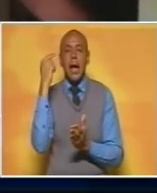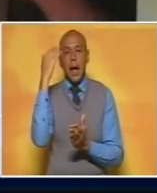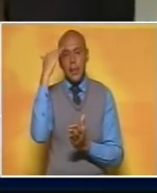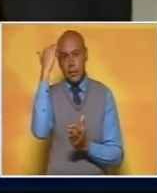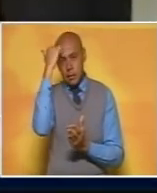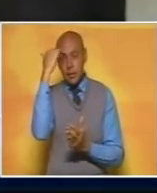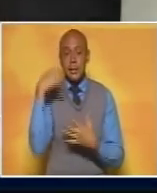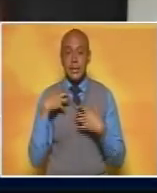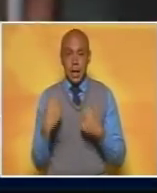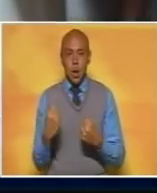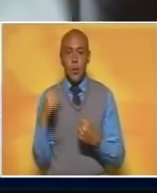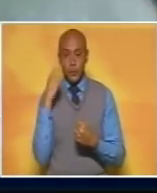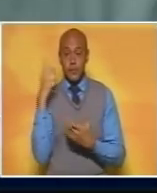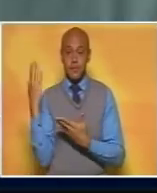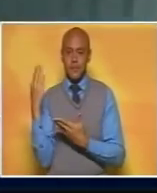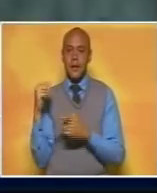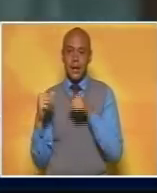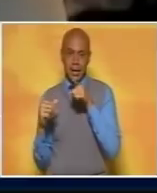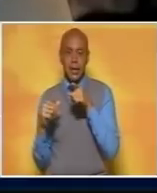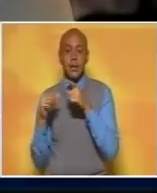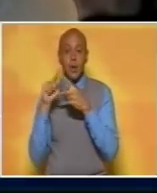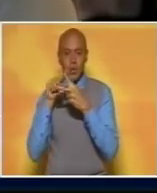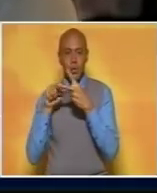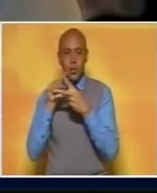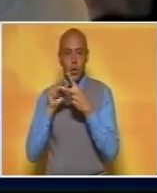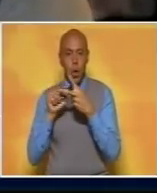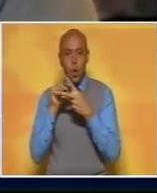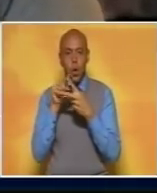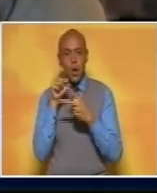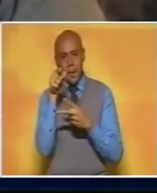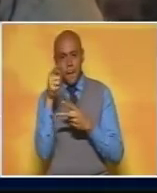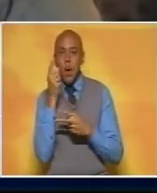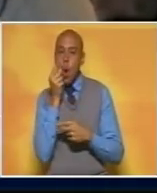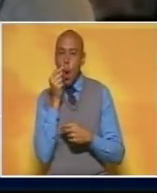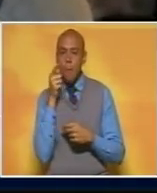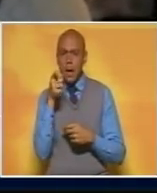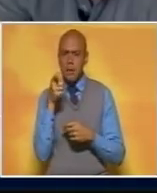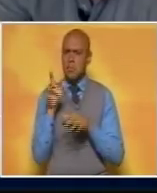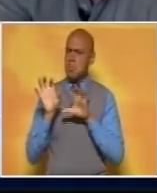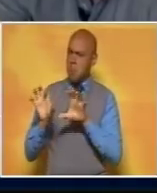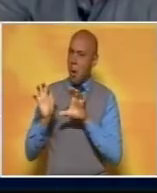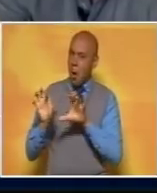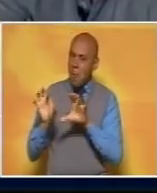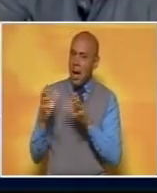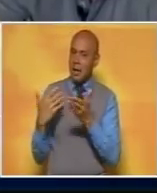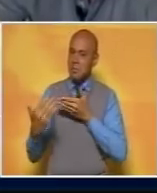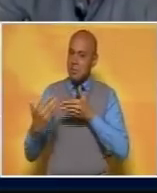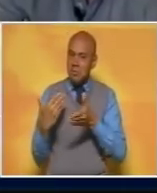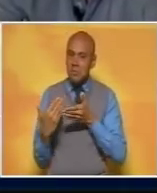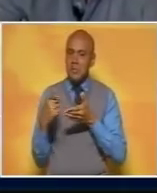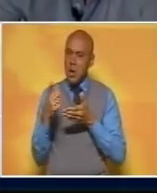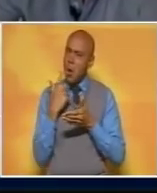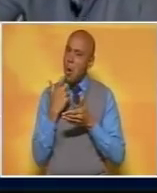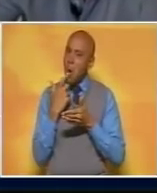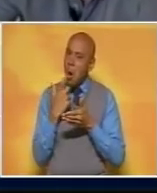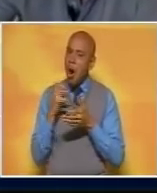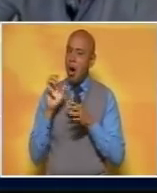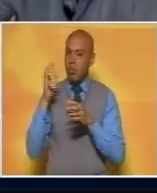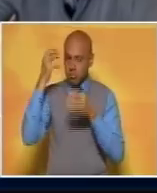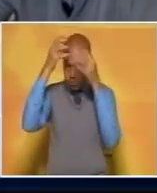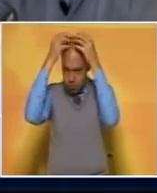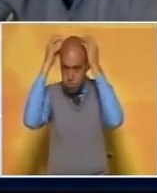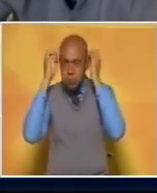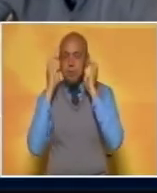compartido por el Instagram de los duques de Sussex, puede verse a Ed bromeando con Harry sobre el hecho de ser pelirrojos.